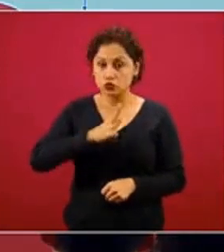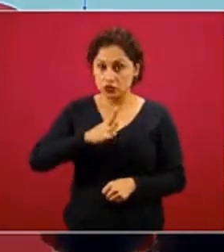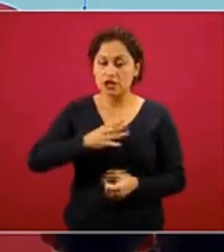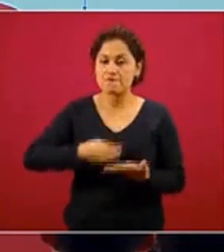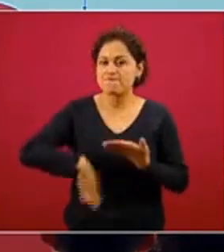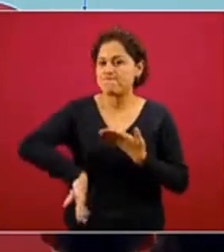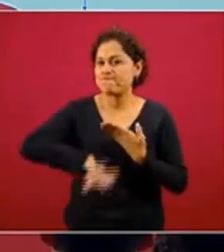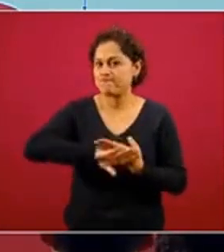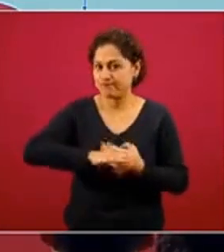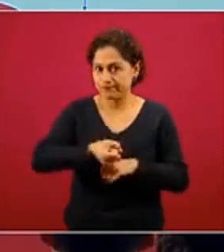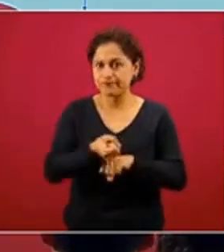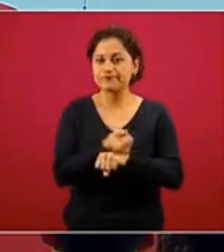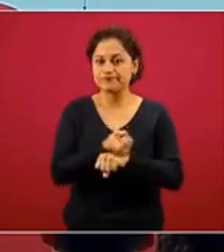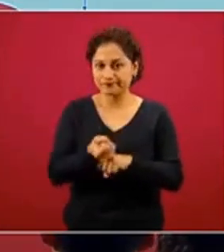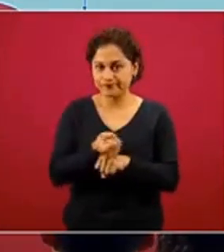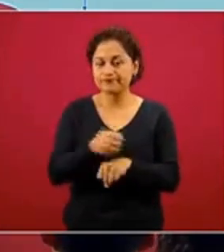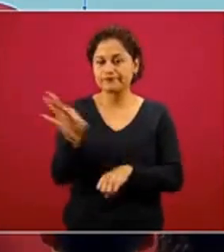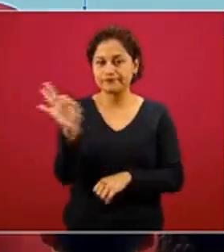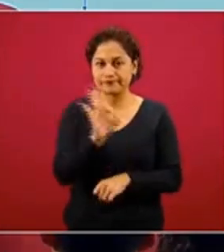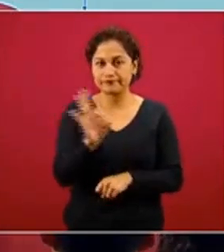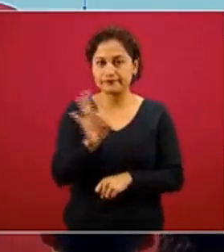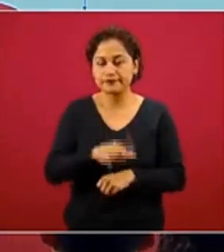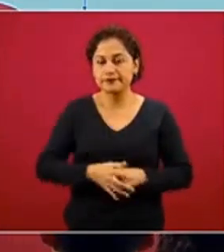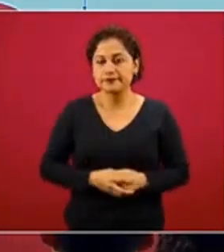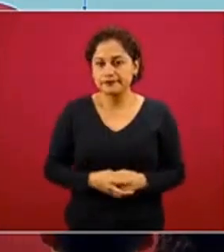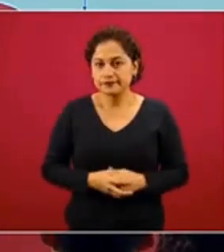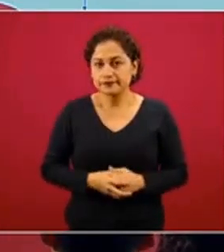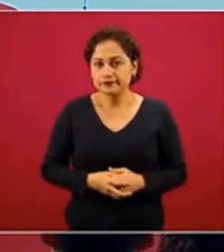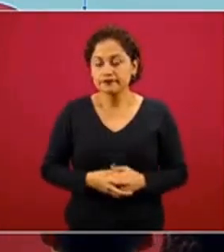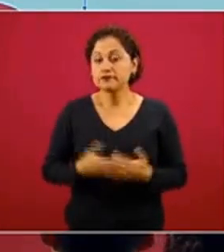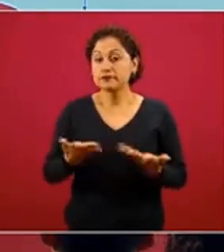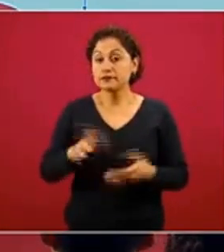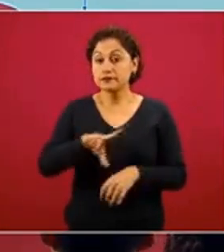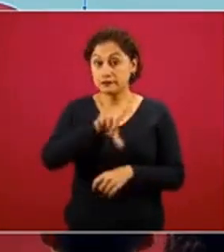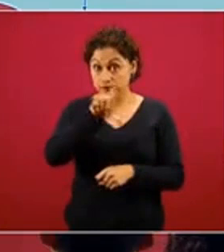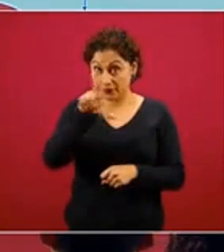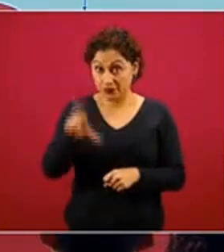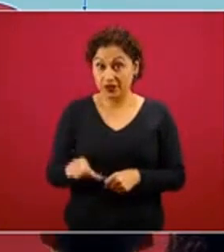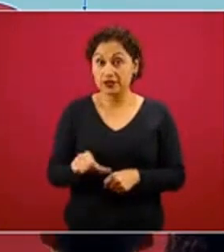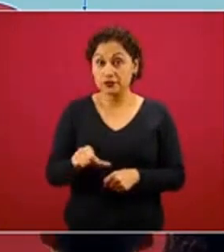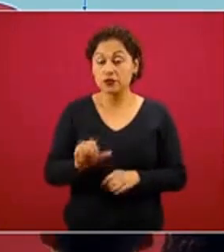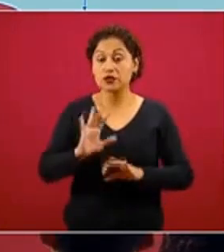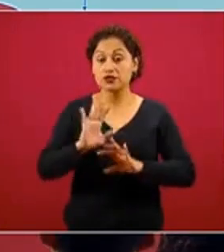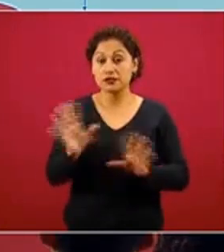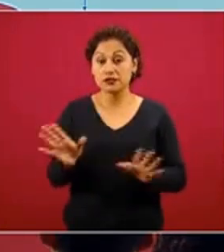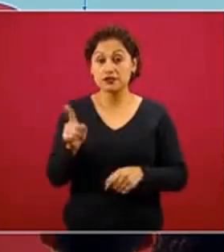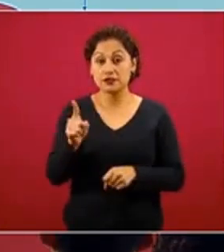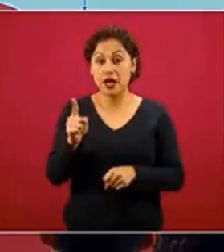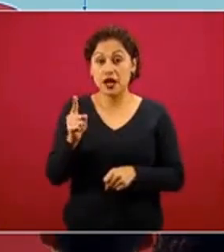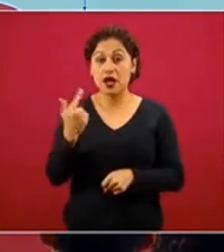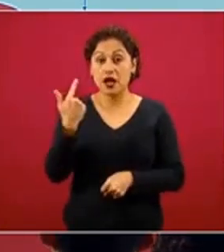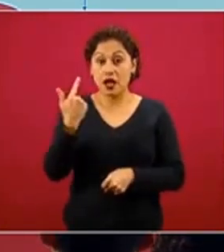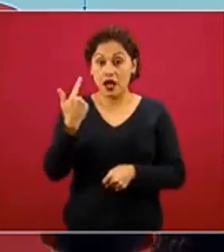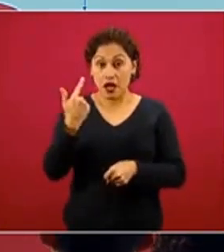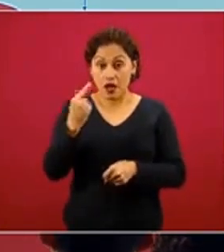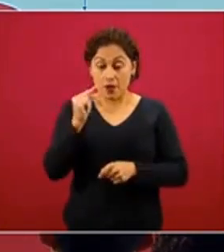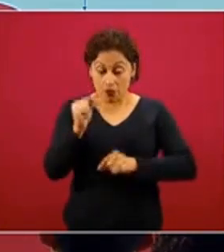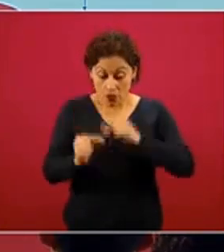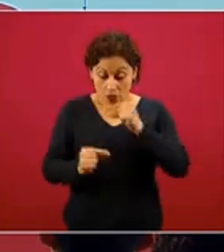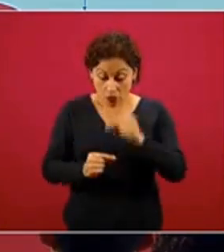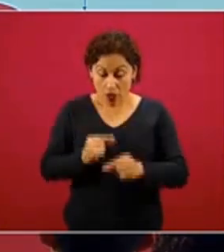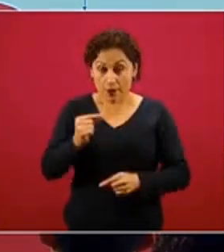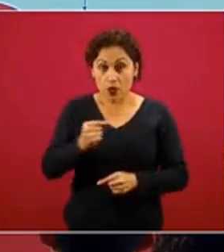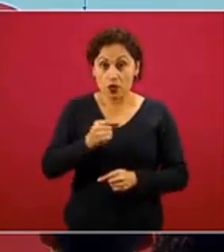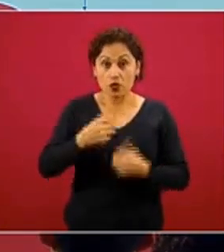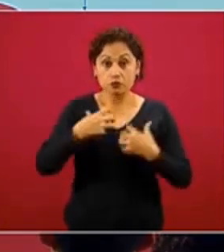y después desregulando la enzima, esa convertidora, aumenta la permeabilidad de los vasos, hay edema en